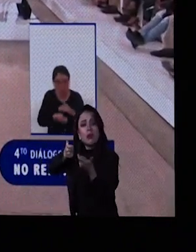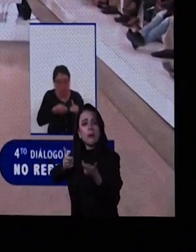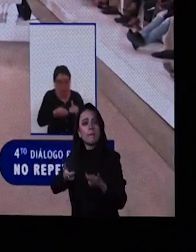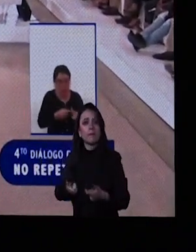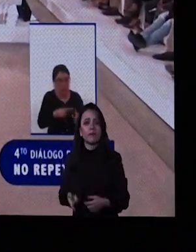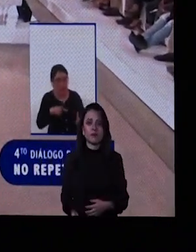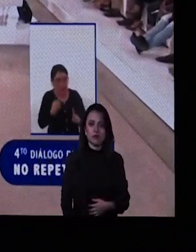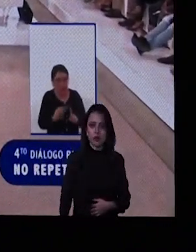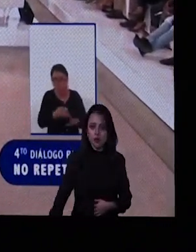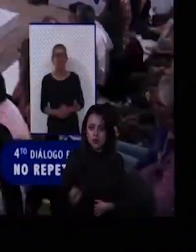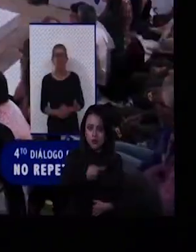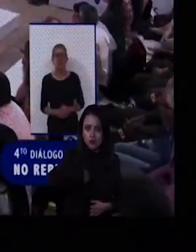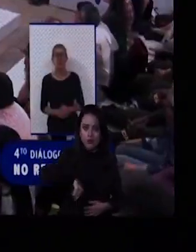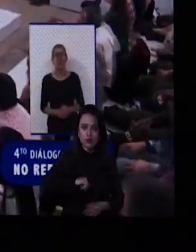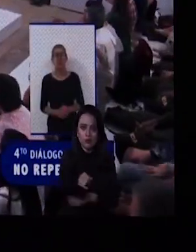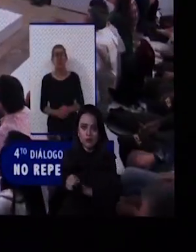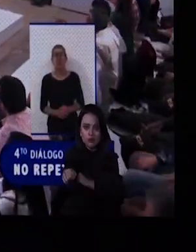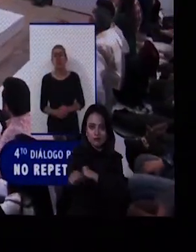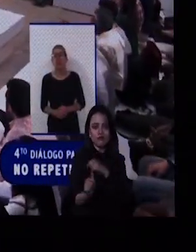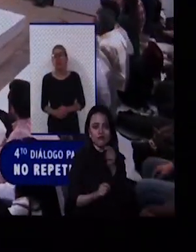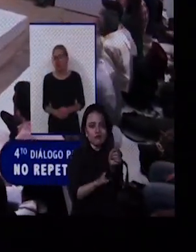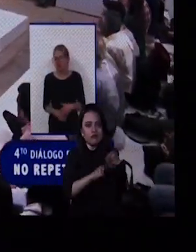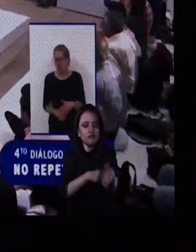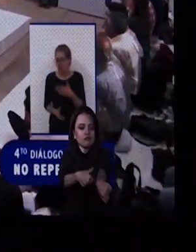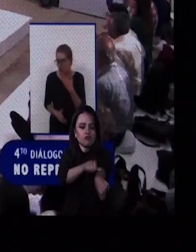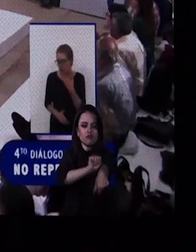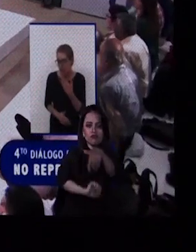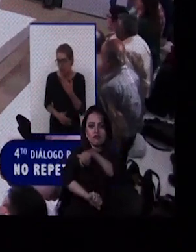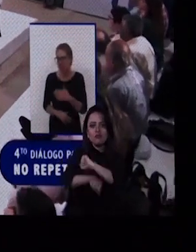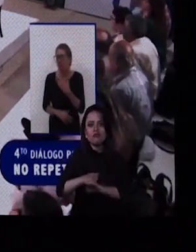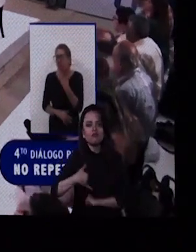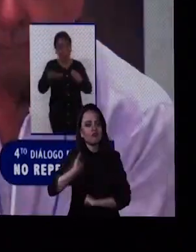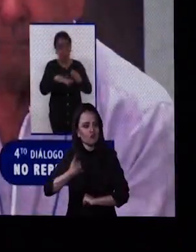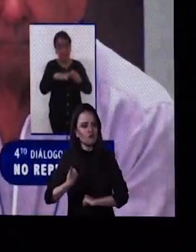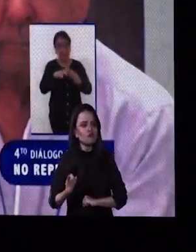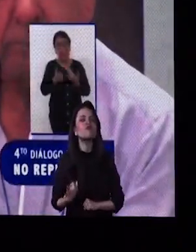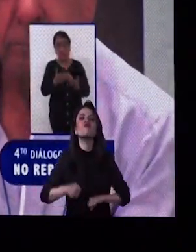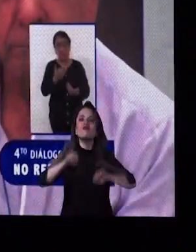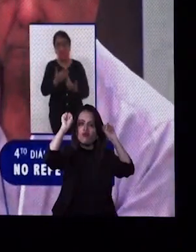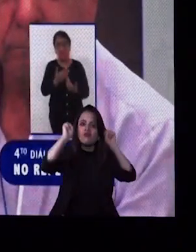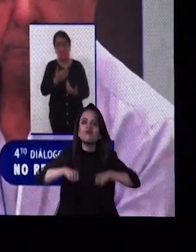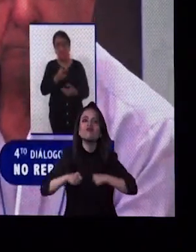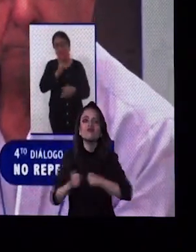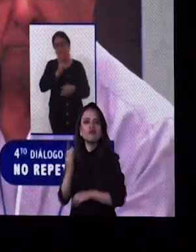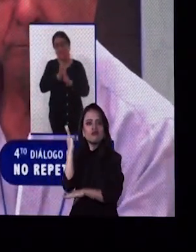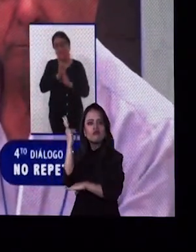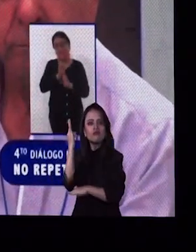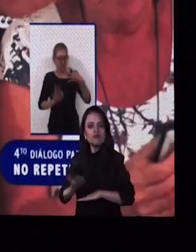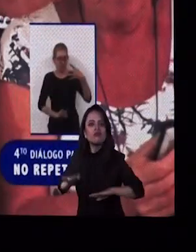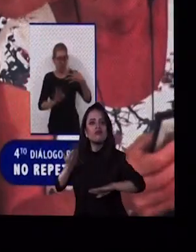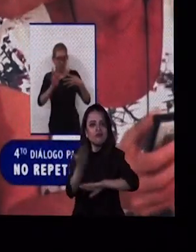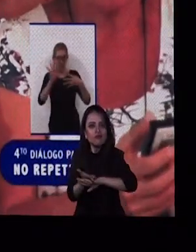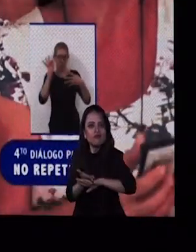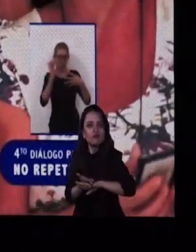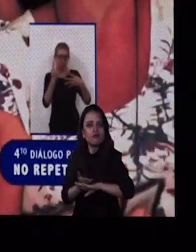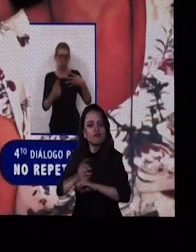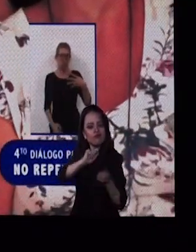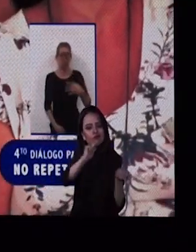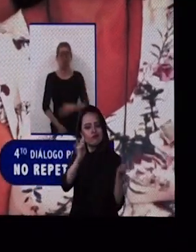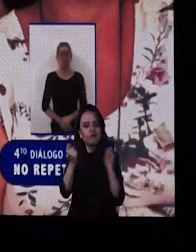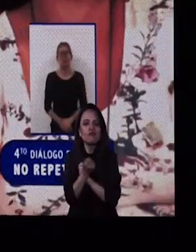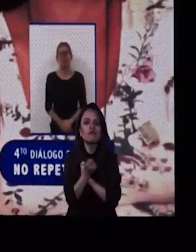nos hemos venido empoderando y tratando de entender el conflicto en nuestra región para hacer propuestas innovadoras, para hacer propuestas de